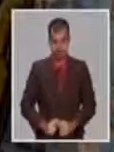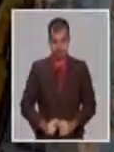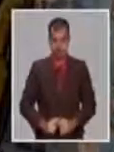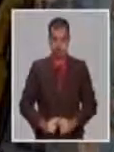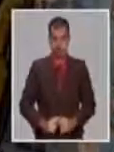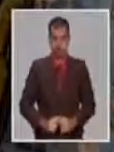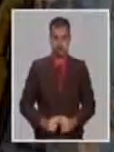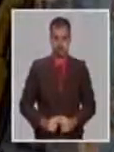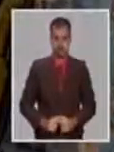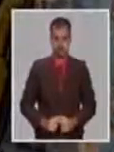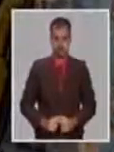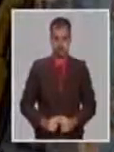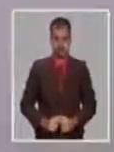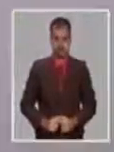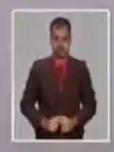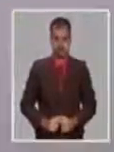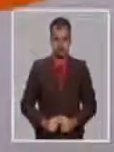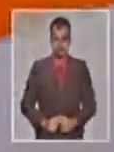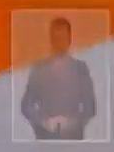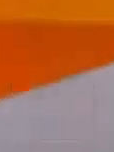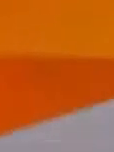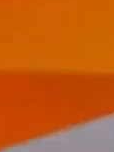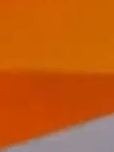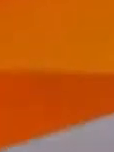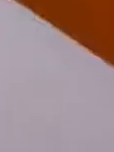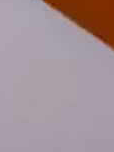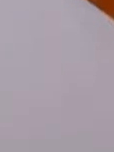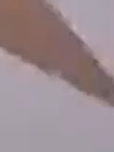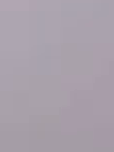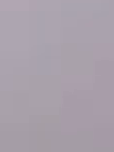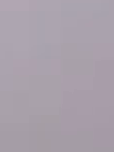Rodríguez, Sistema Informativo de la Televisión Cubana.